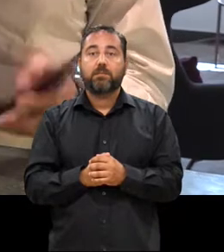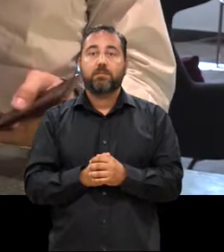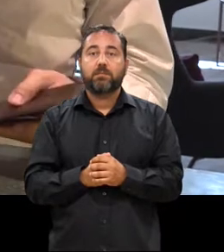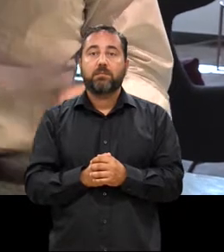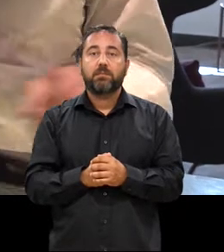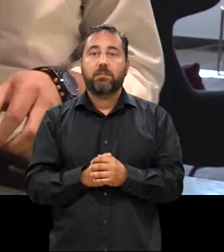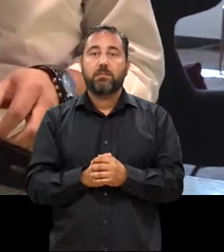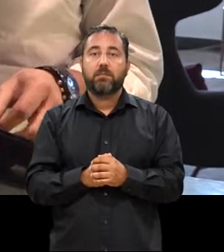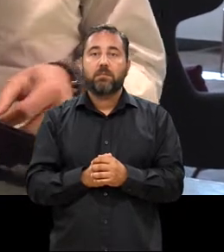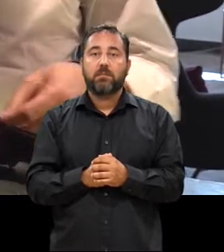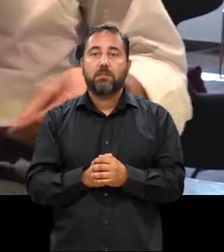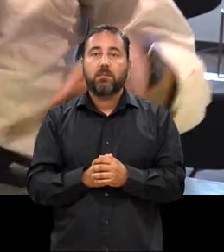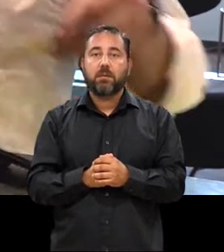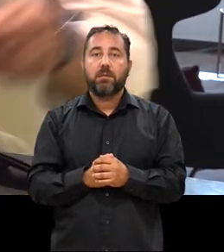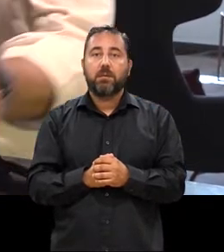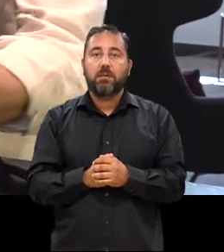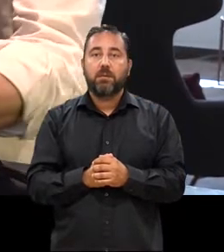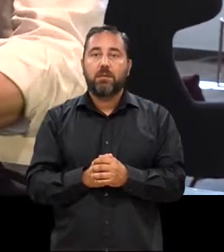Sí.